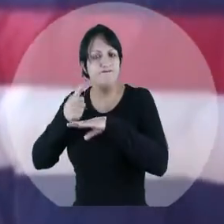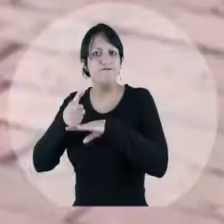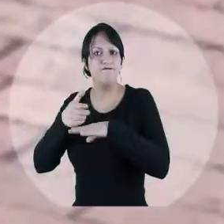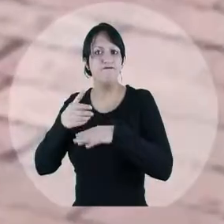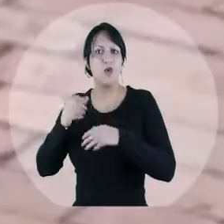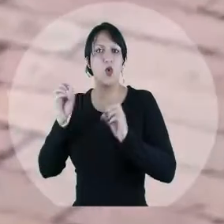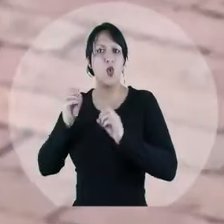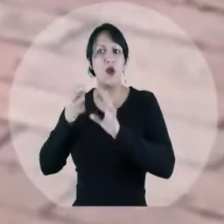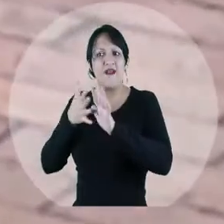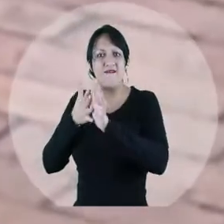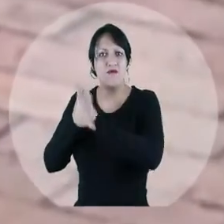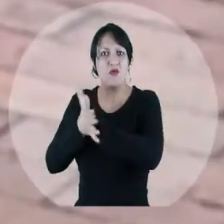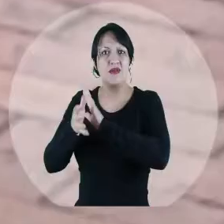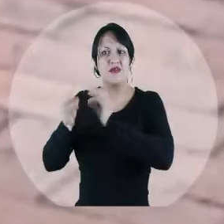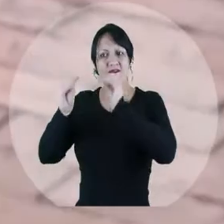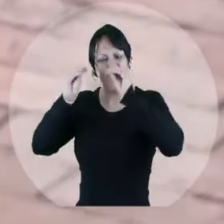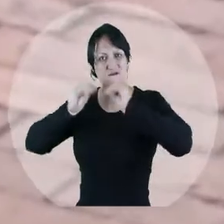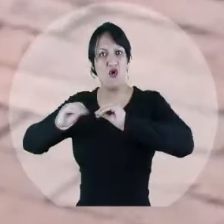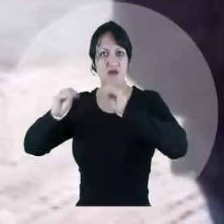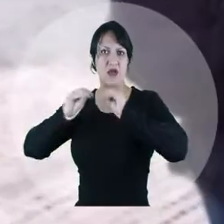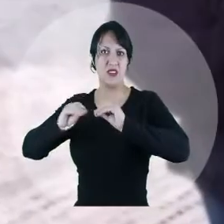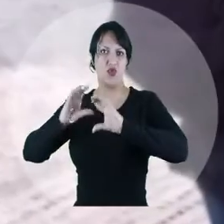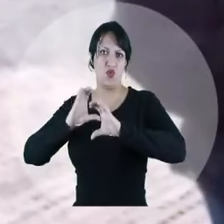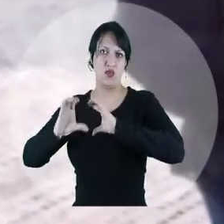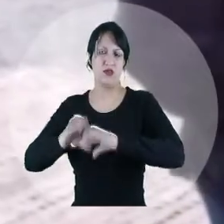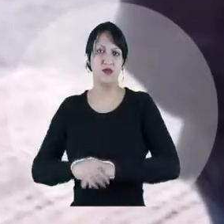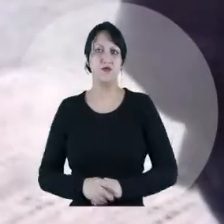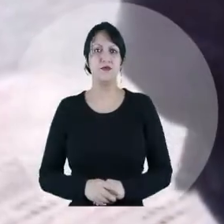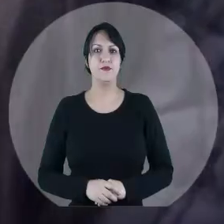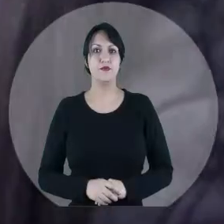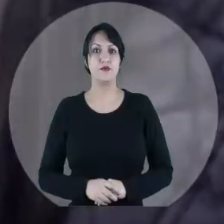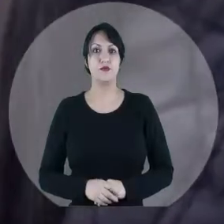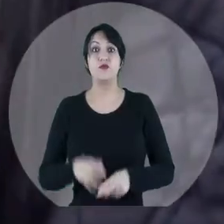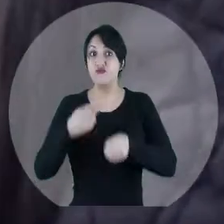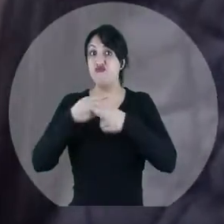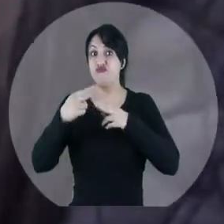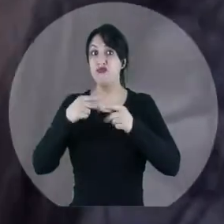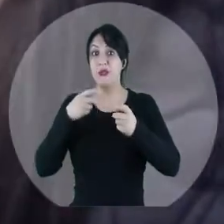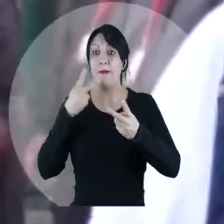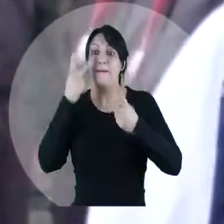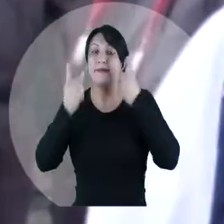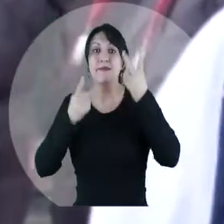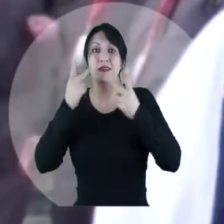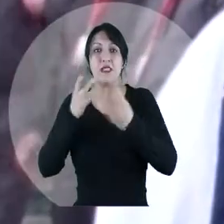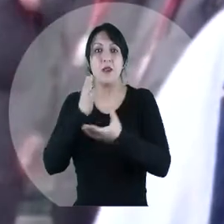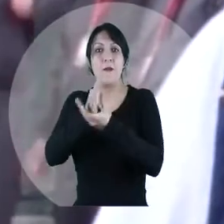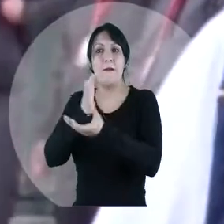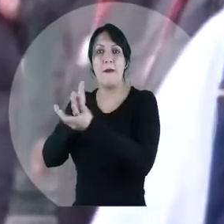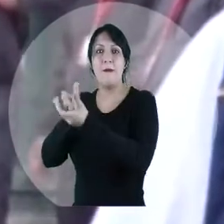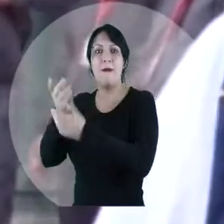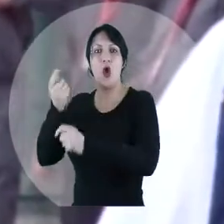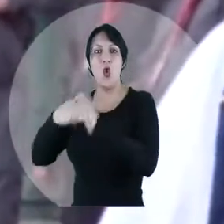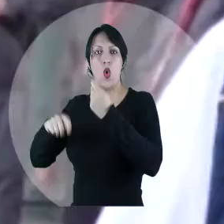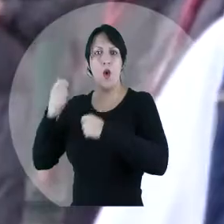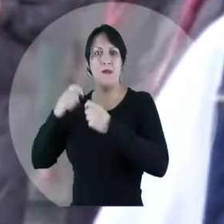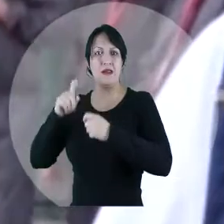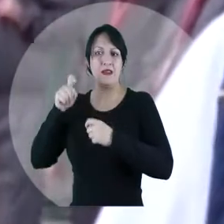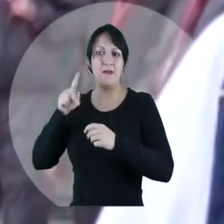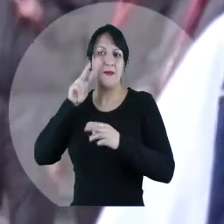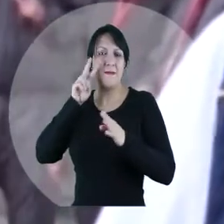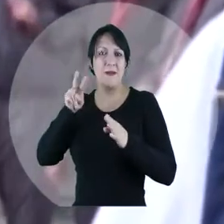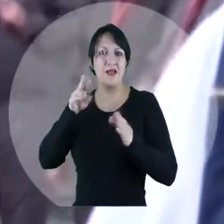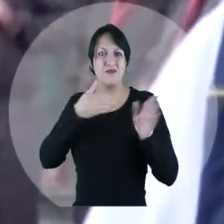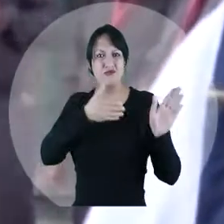hay que hacer actividades importantes de información, de educación y de comunicación. Visita a los diferentes establecimientos de comercio